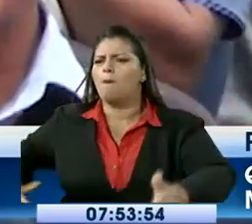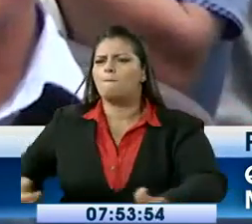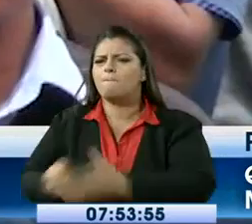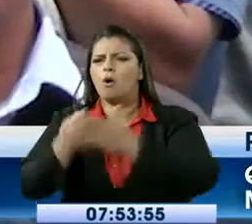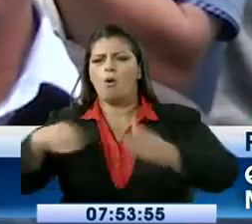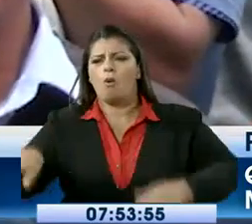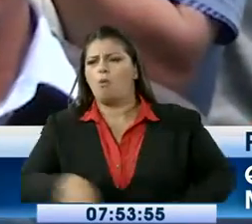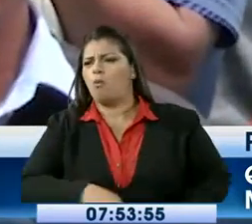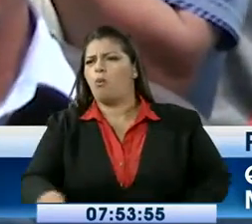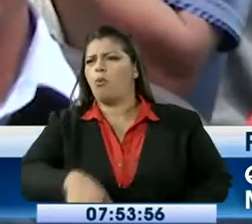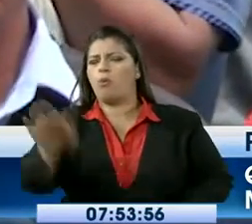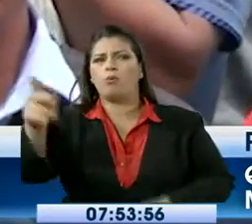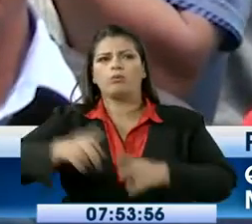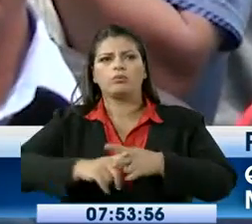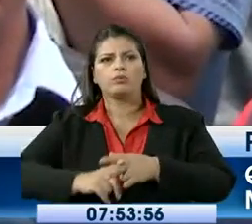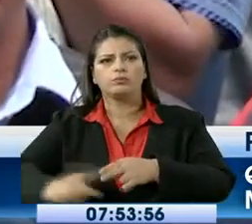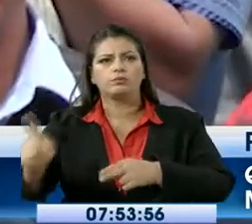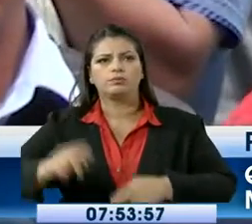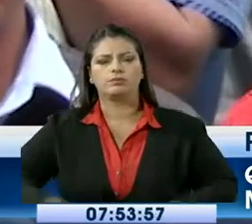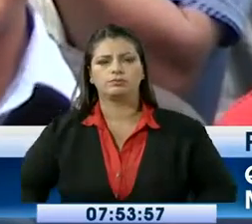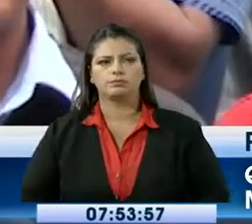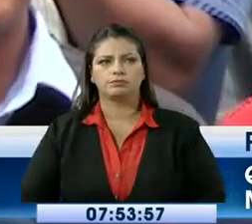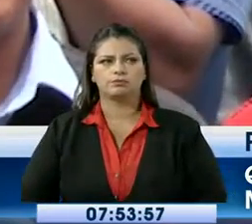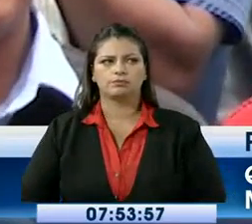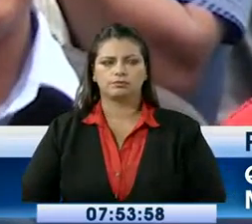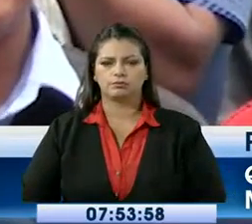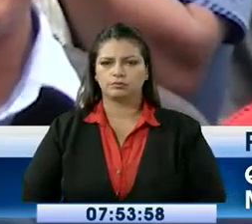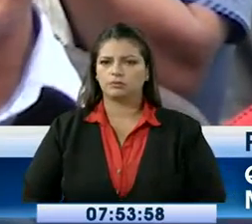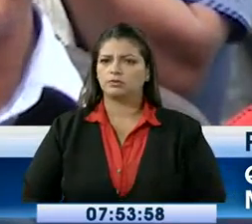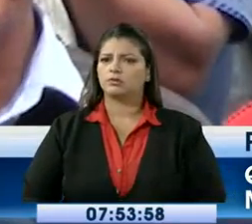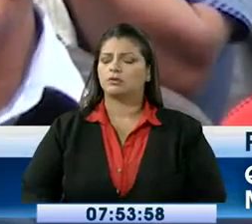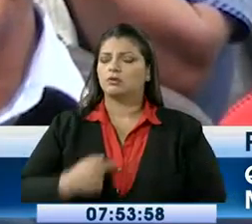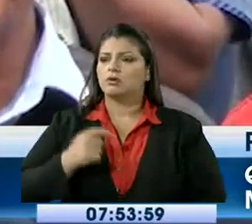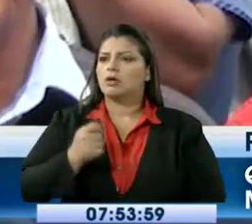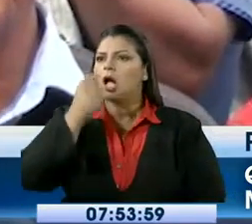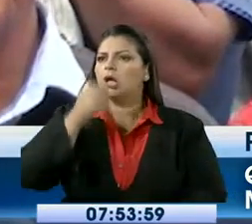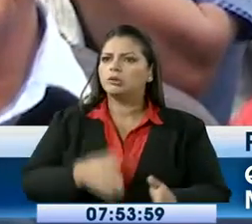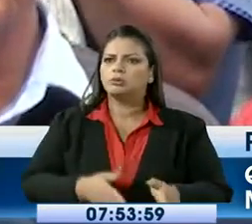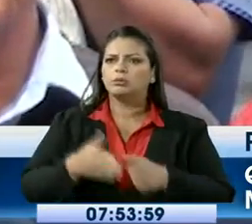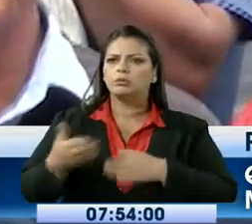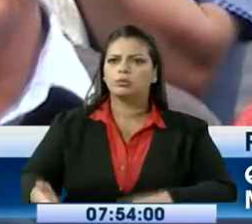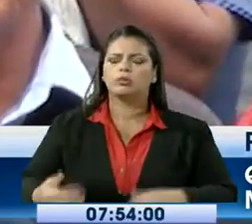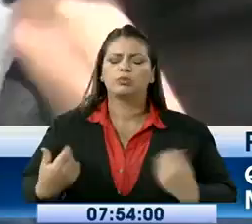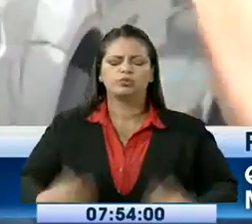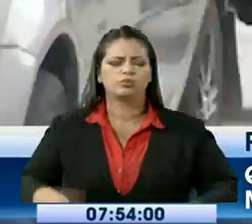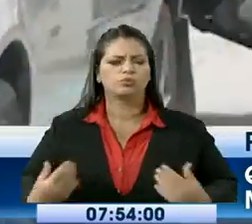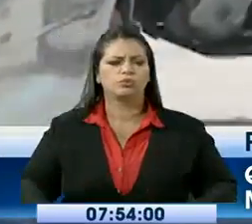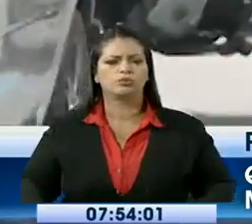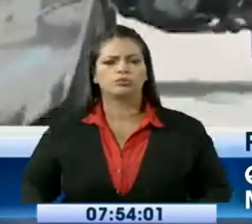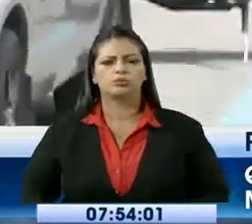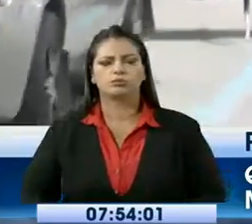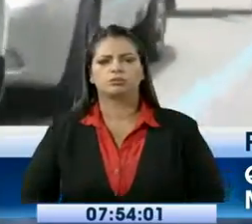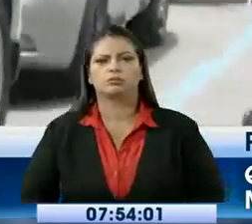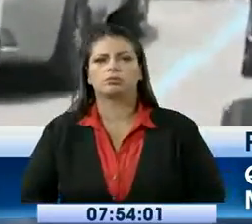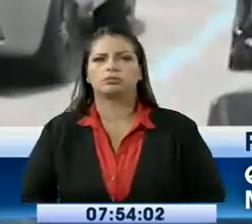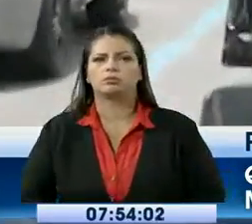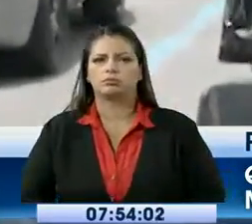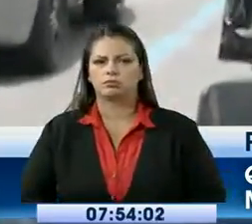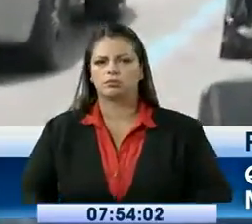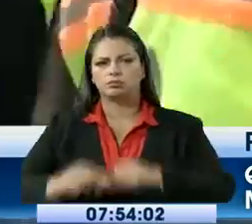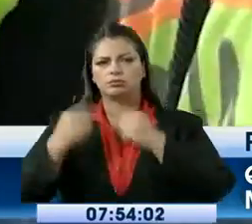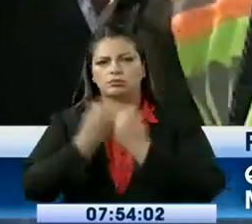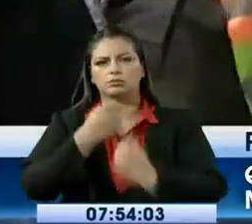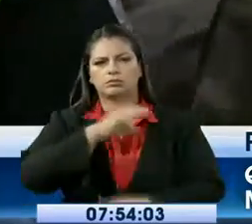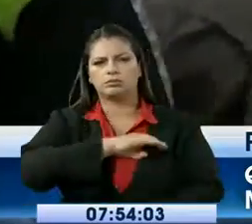Soplando. Se salvó de que le vaya. Ya nos salvamos de la muerte. O sea, volvimos a nacer. Personal de